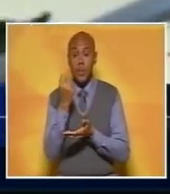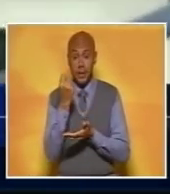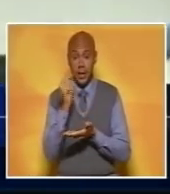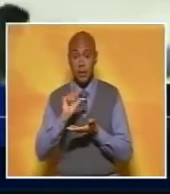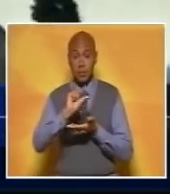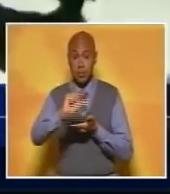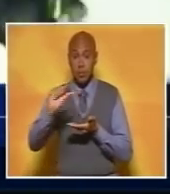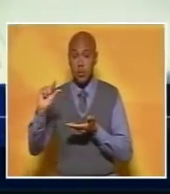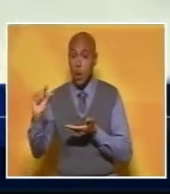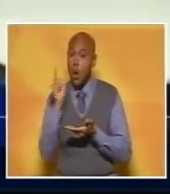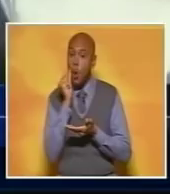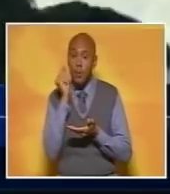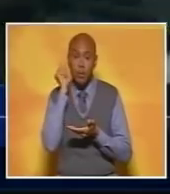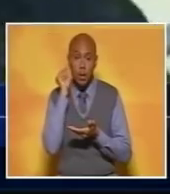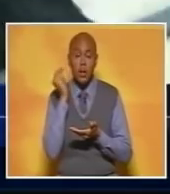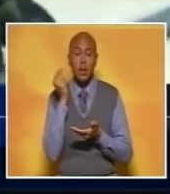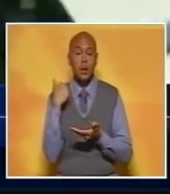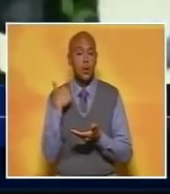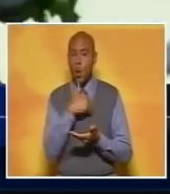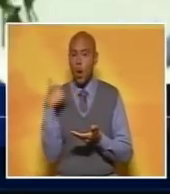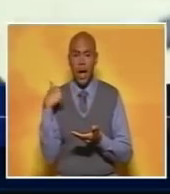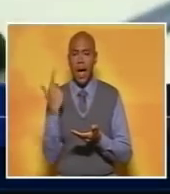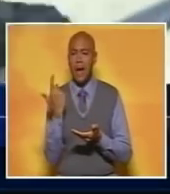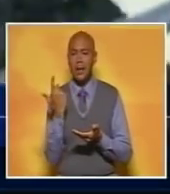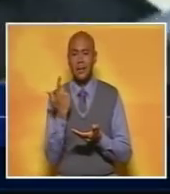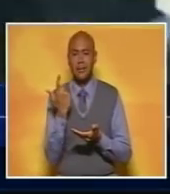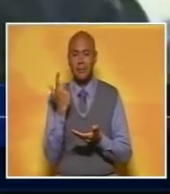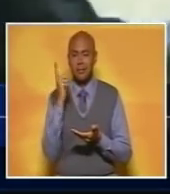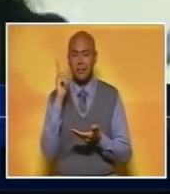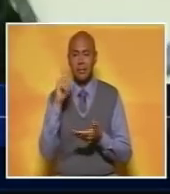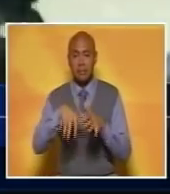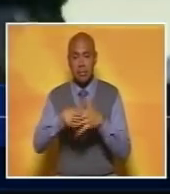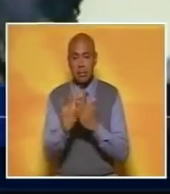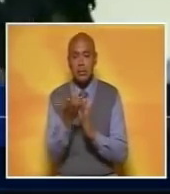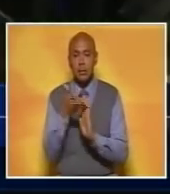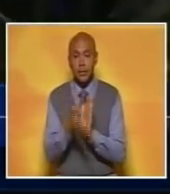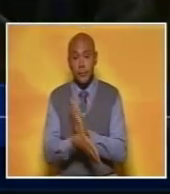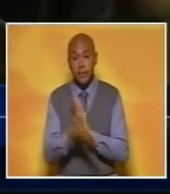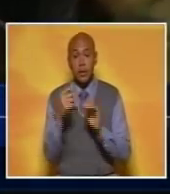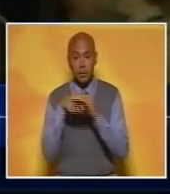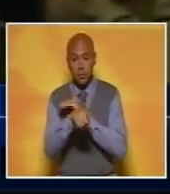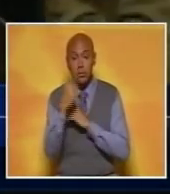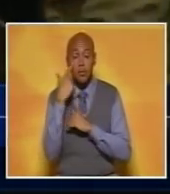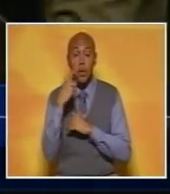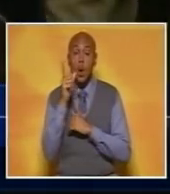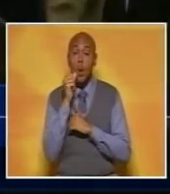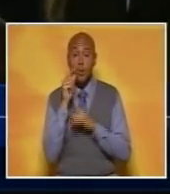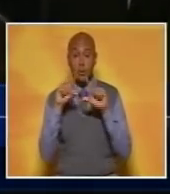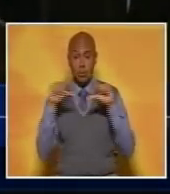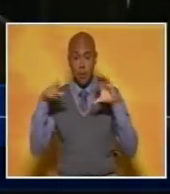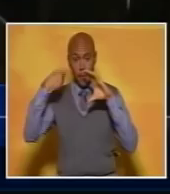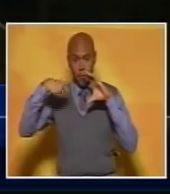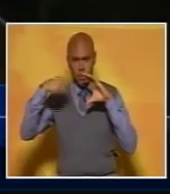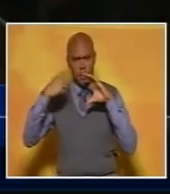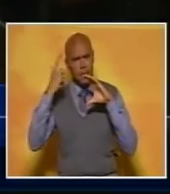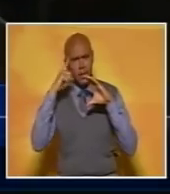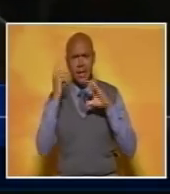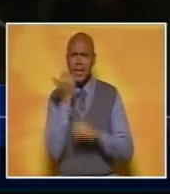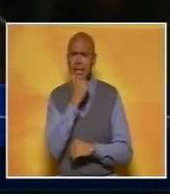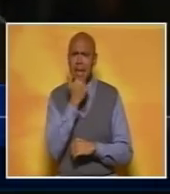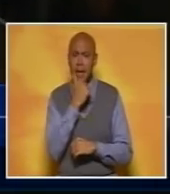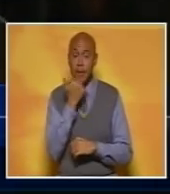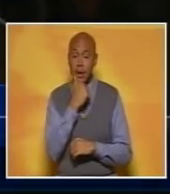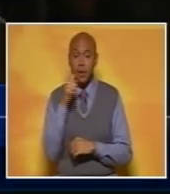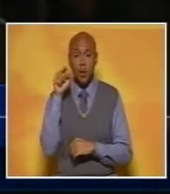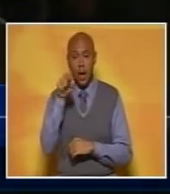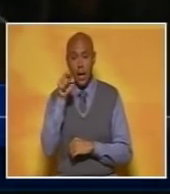a los que no están dispuestos a trasnocharse por Madonna. Según un video colgado en su cuenta de Twitter este sábado durante un concierto en Las